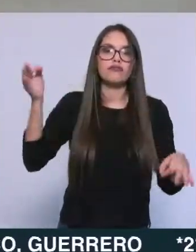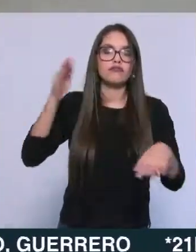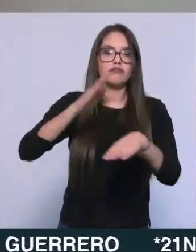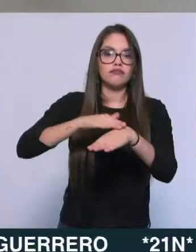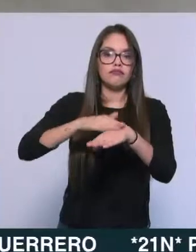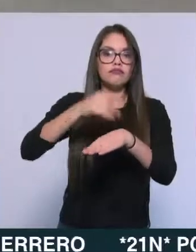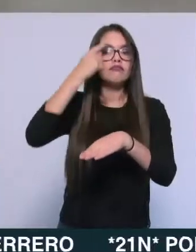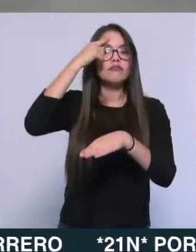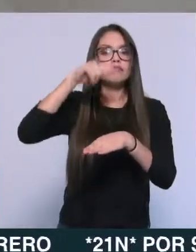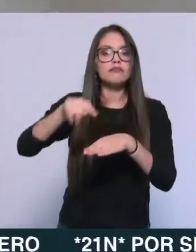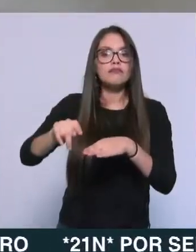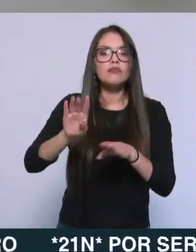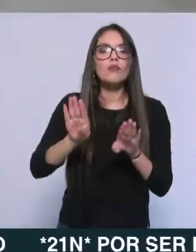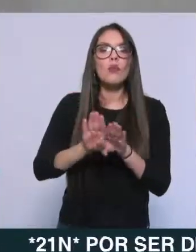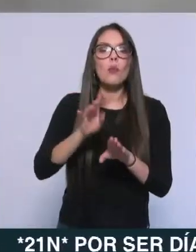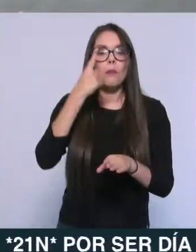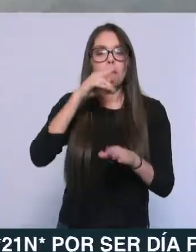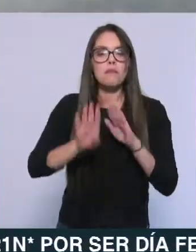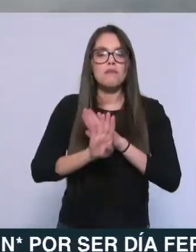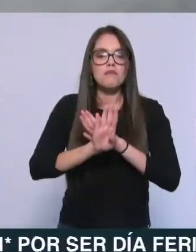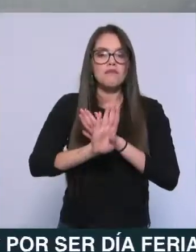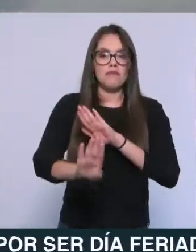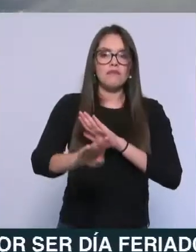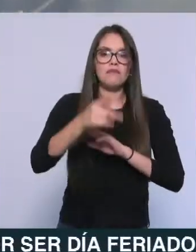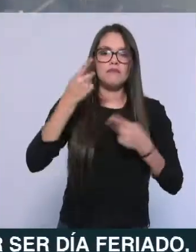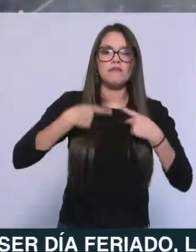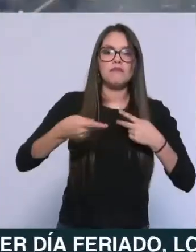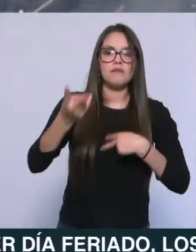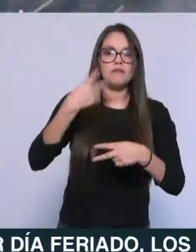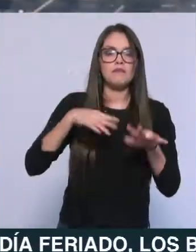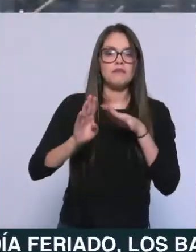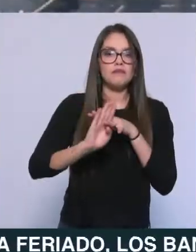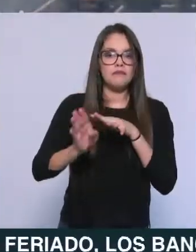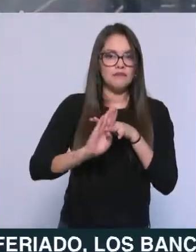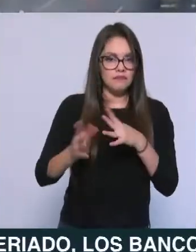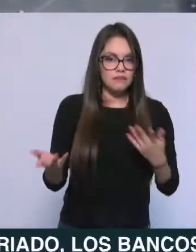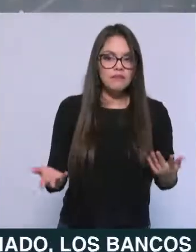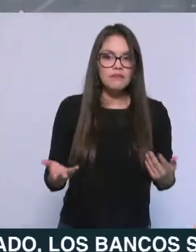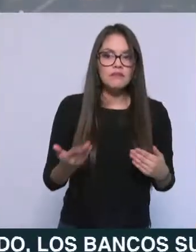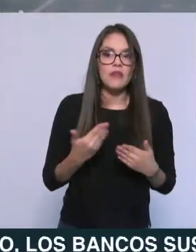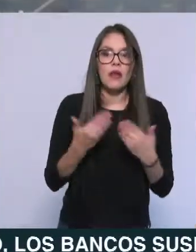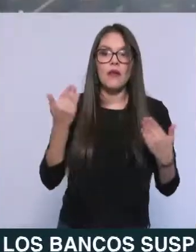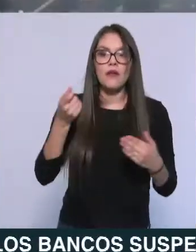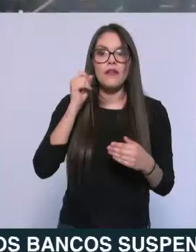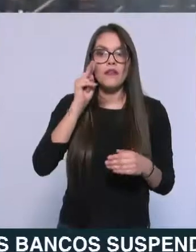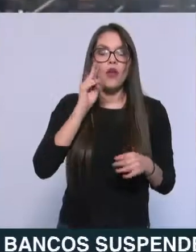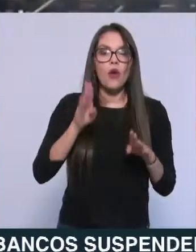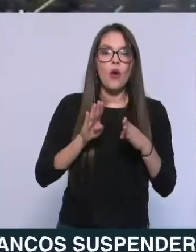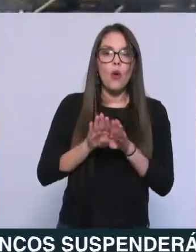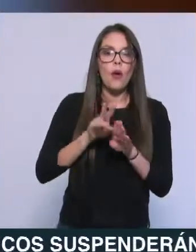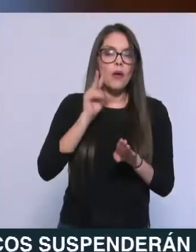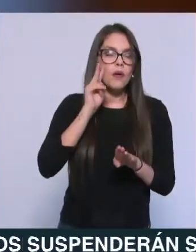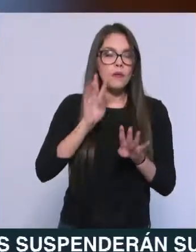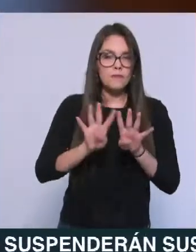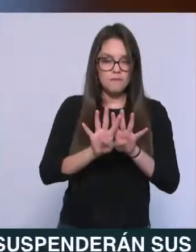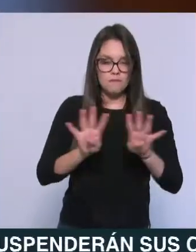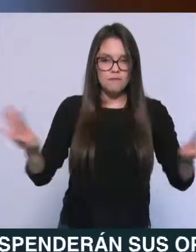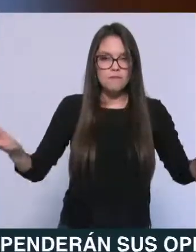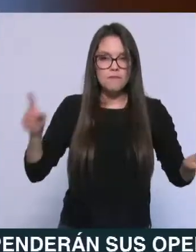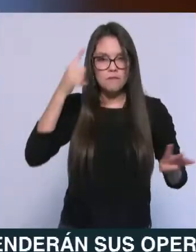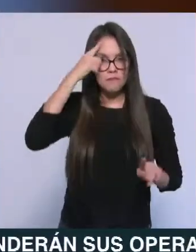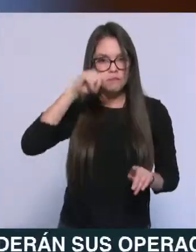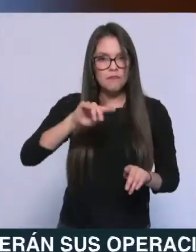protección migrantes, y anoche o hace 2 días replegó 3,750 fuerzas a la frontera